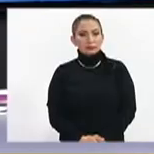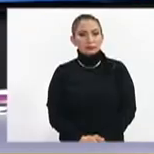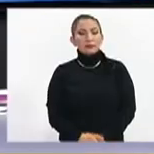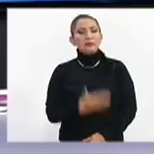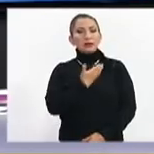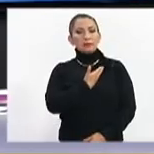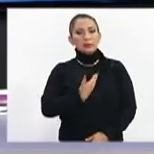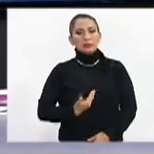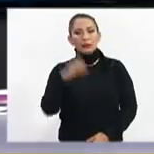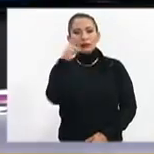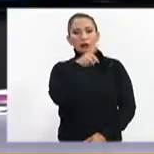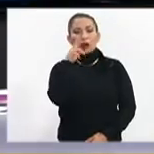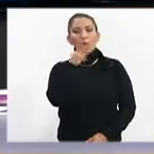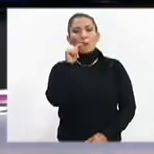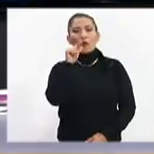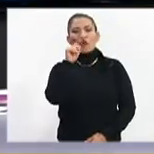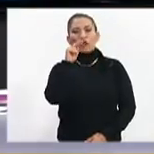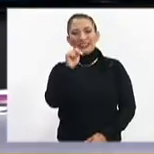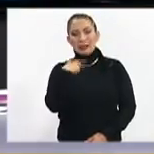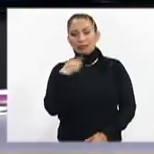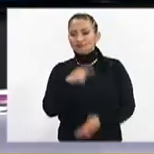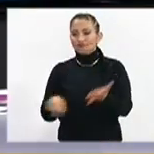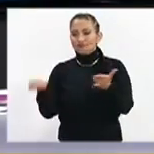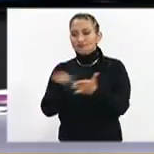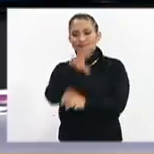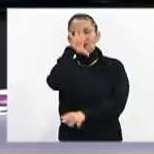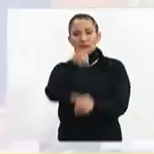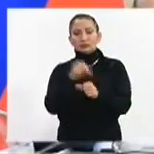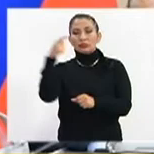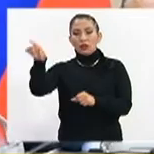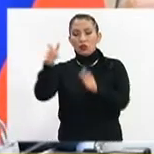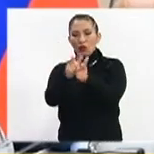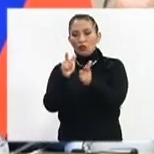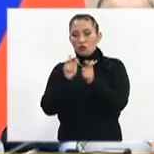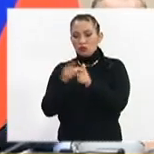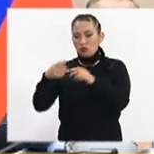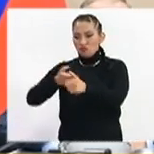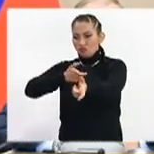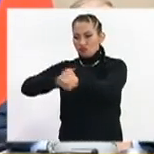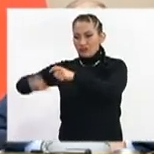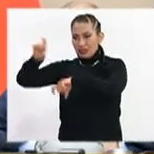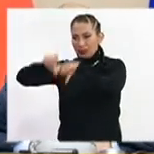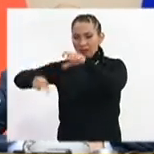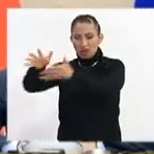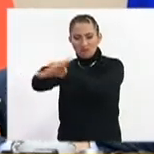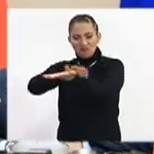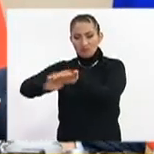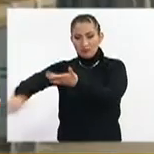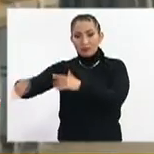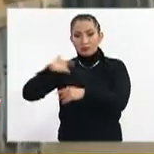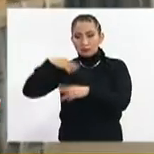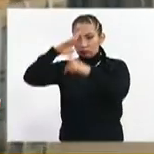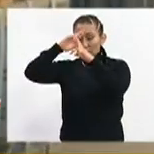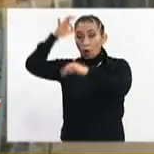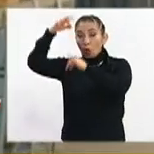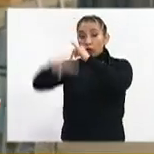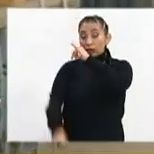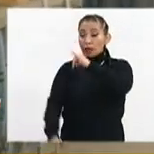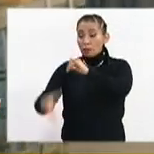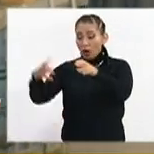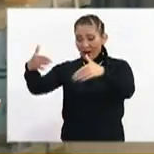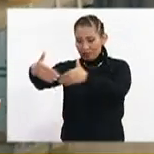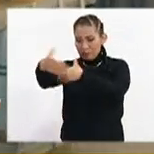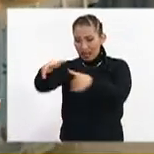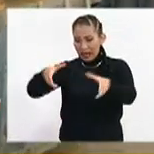El presidente de Rusia, Vladimir Putin, anunció la eliminación completa de su arsenal de armas químicas. La ceremonia, donde se destruyó el último